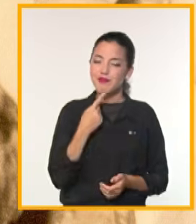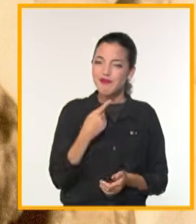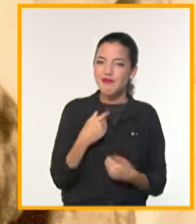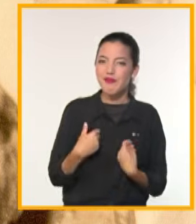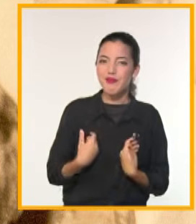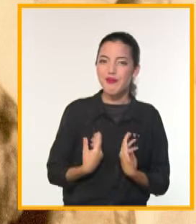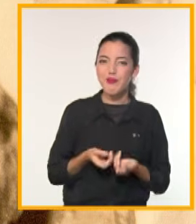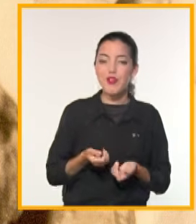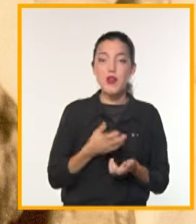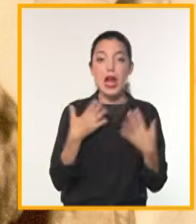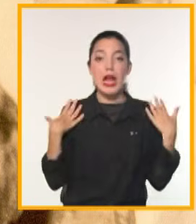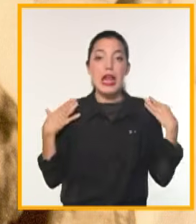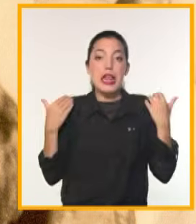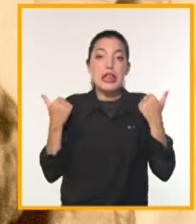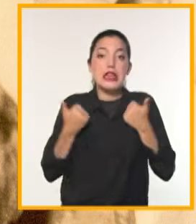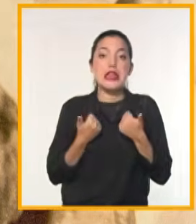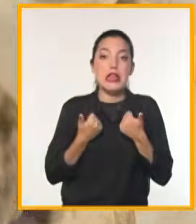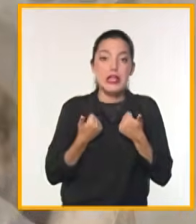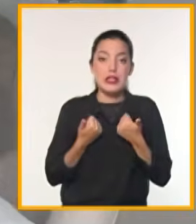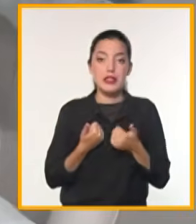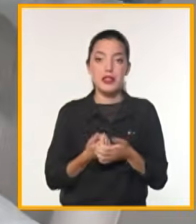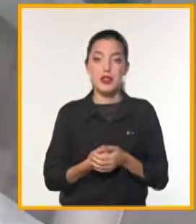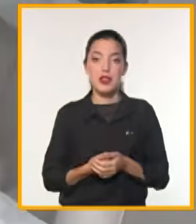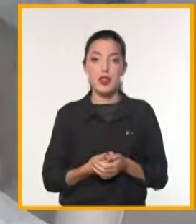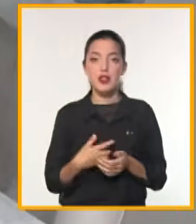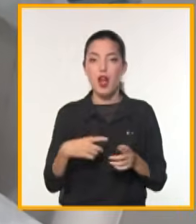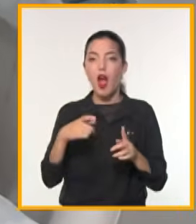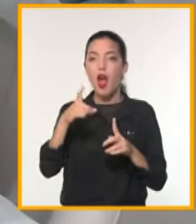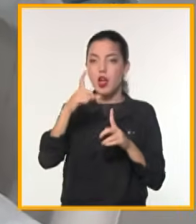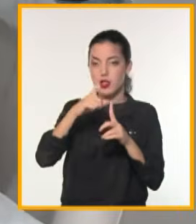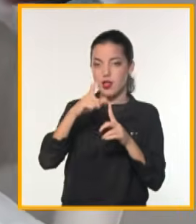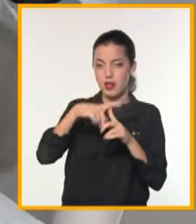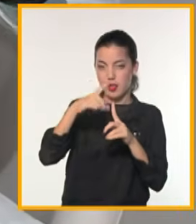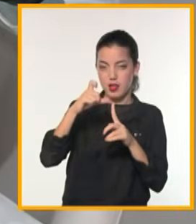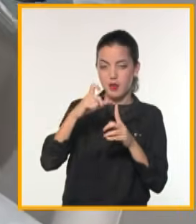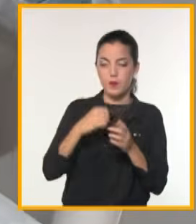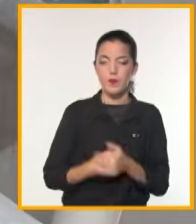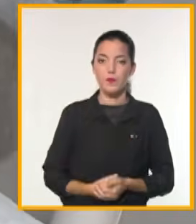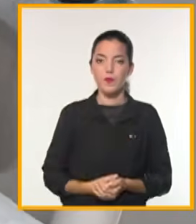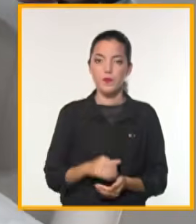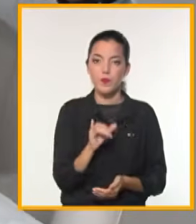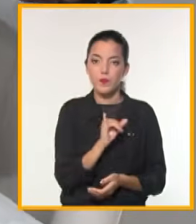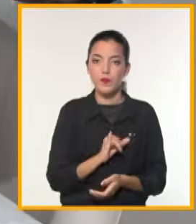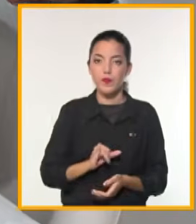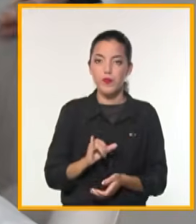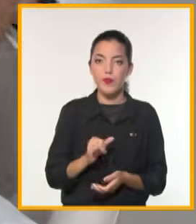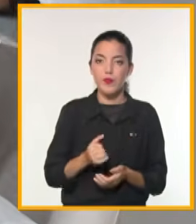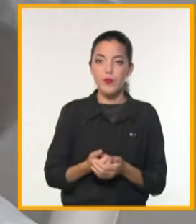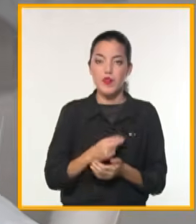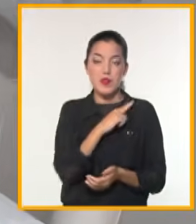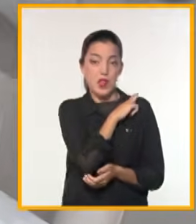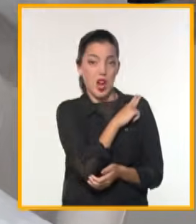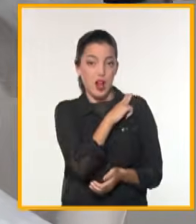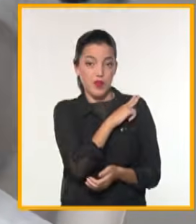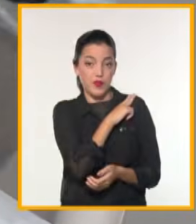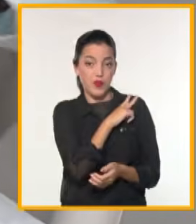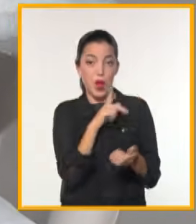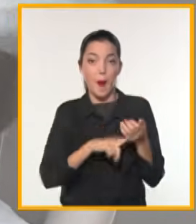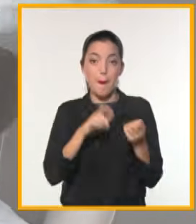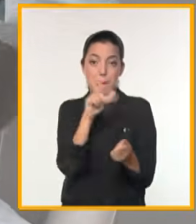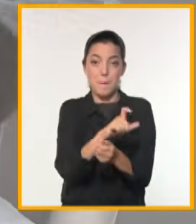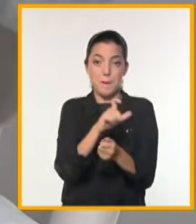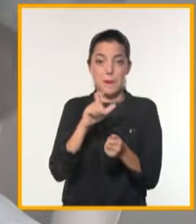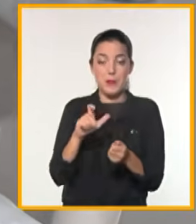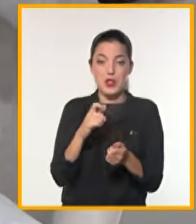dirigente sindical, se ganó la militancia del Partido Comunista con 17 actos de sabotaje contra la tiranía de